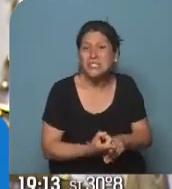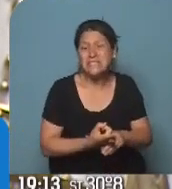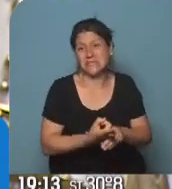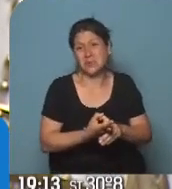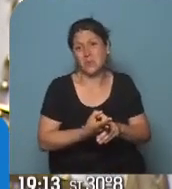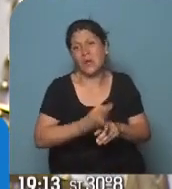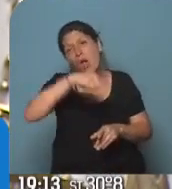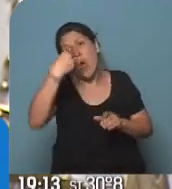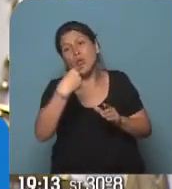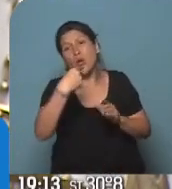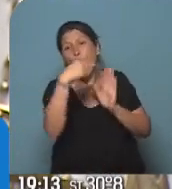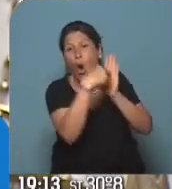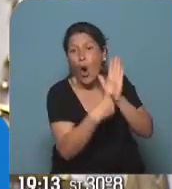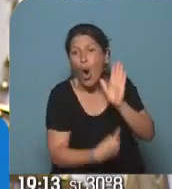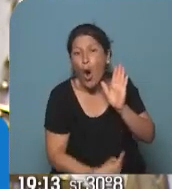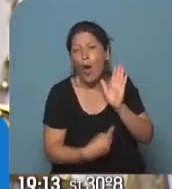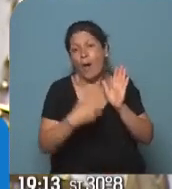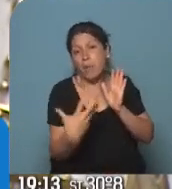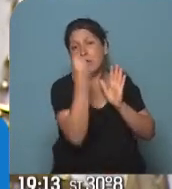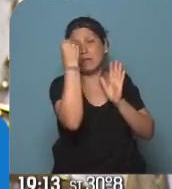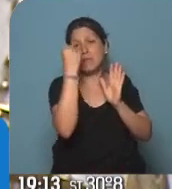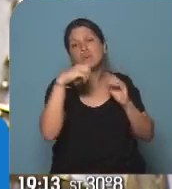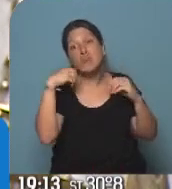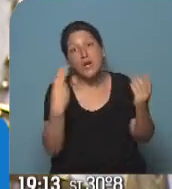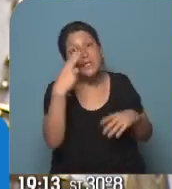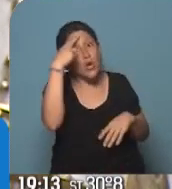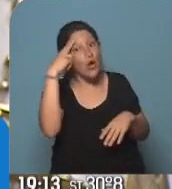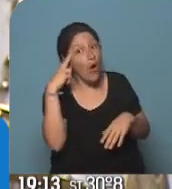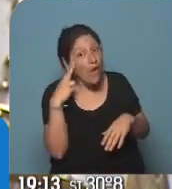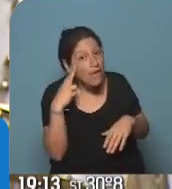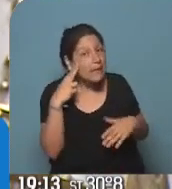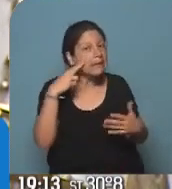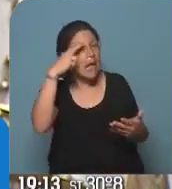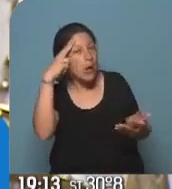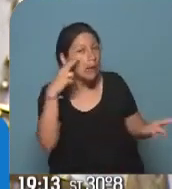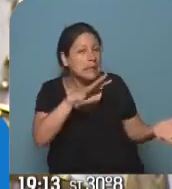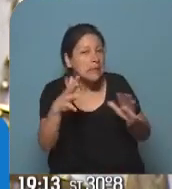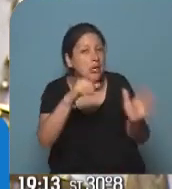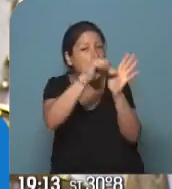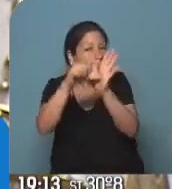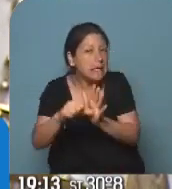¿no? Por algo, Ricardo, el 90 y pico por ciento de los países del mundo no tienen inflación.